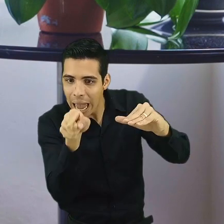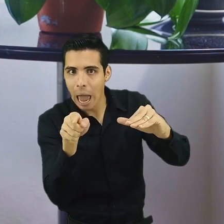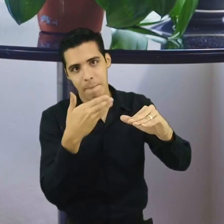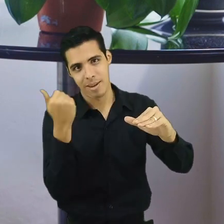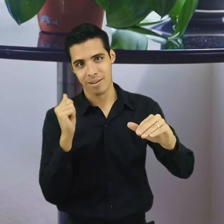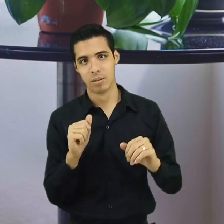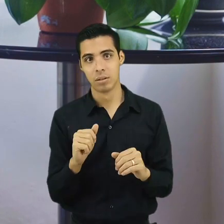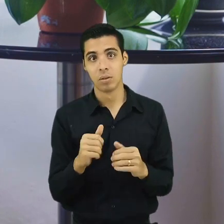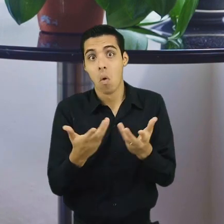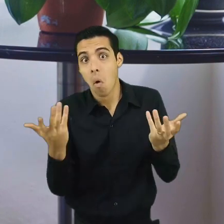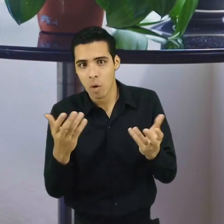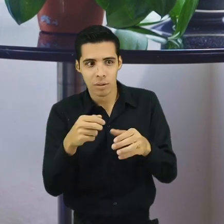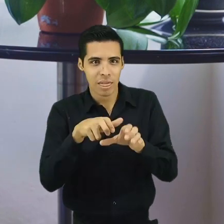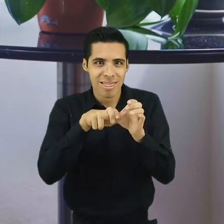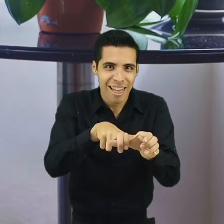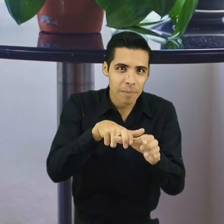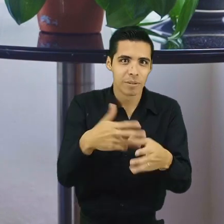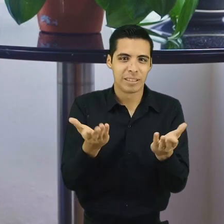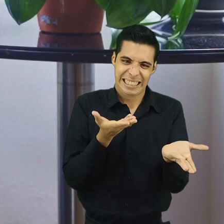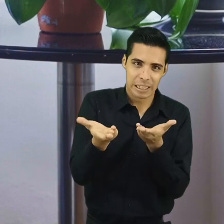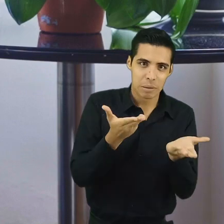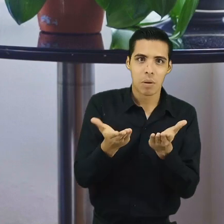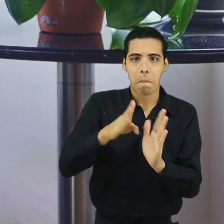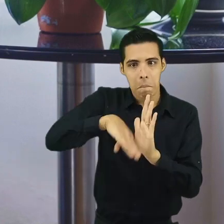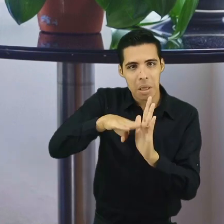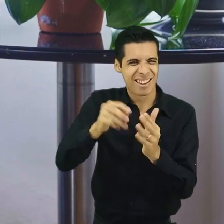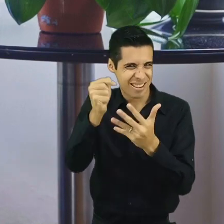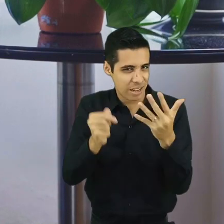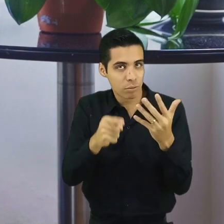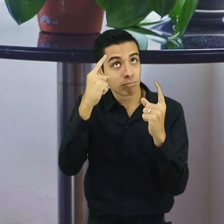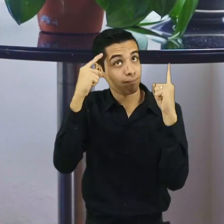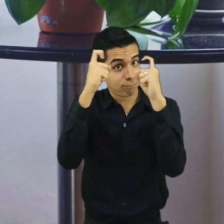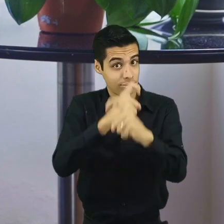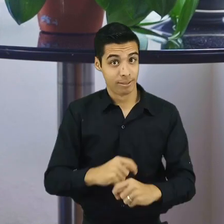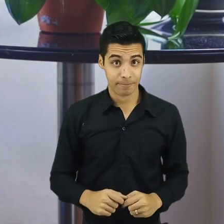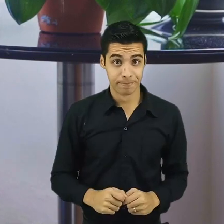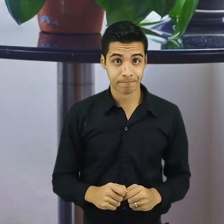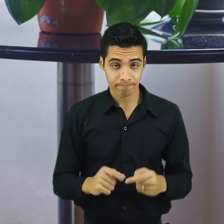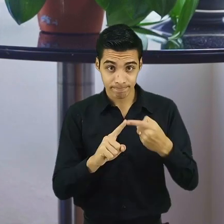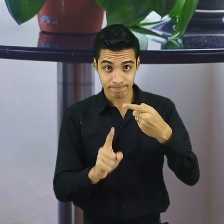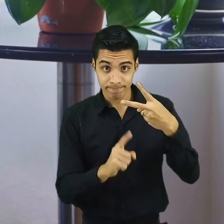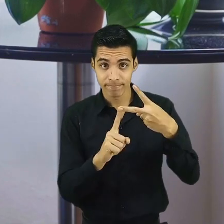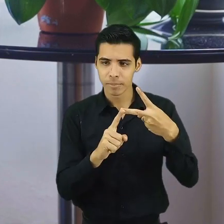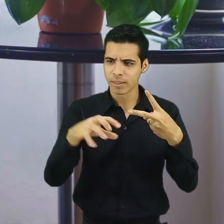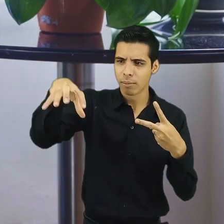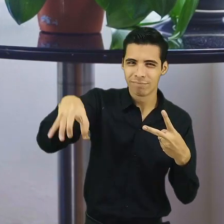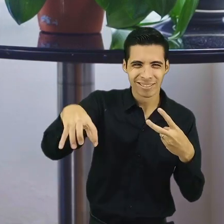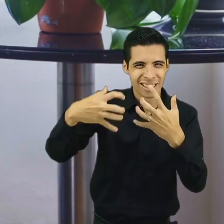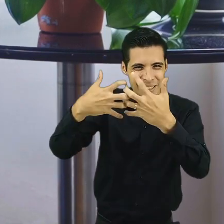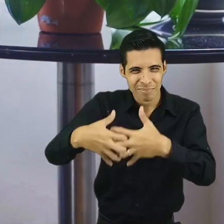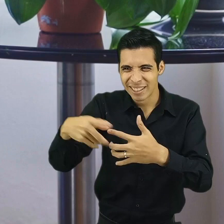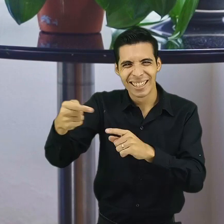ciudad, con transporte y también con los servicios. De la mano con lo anterior, importante también que escojas muy bien tu inmobiliaria, una que te brinde